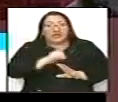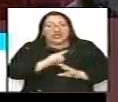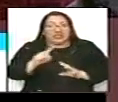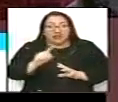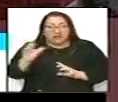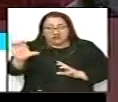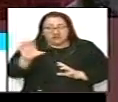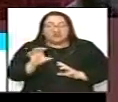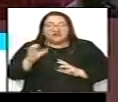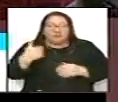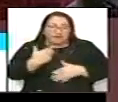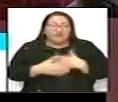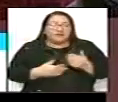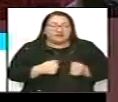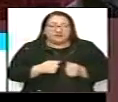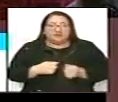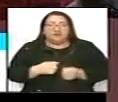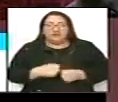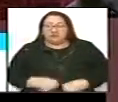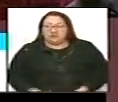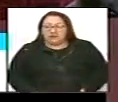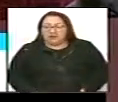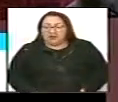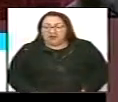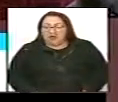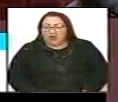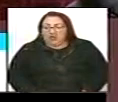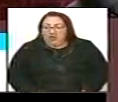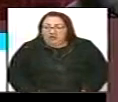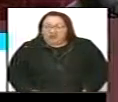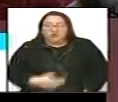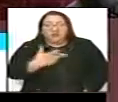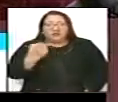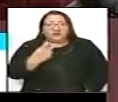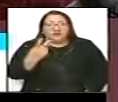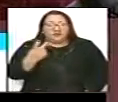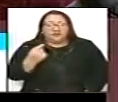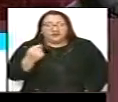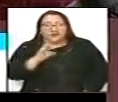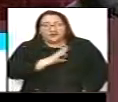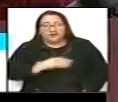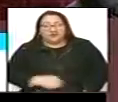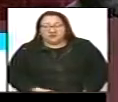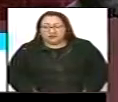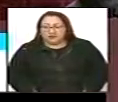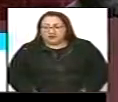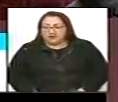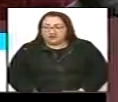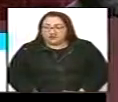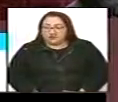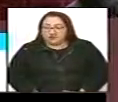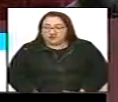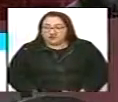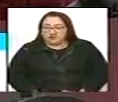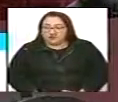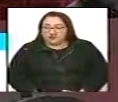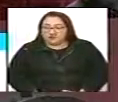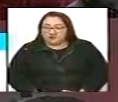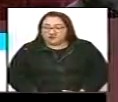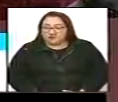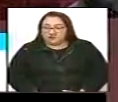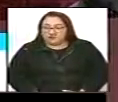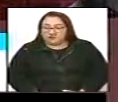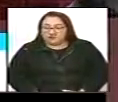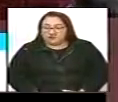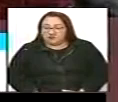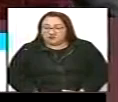denuncias incluidas en la denuncia constitucional 322 de la fiscal de la Nación, que es la denuncia por atentado